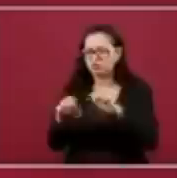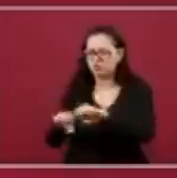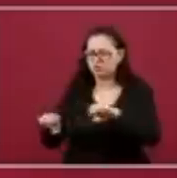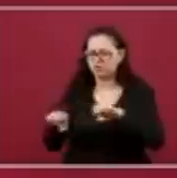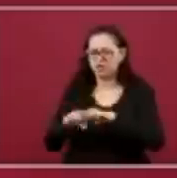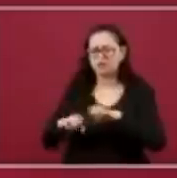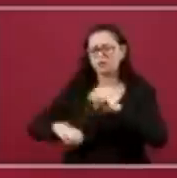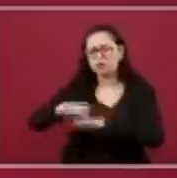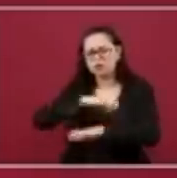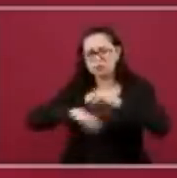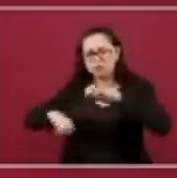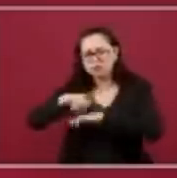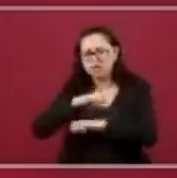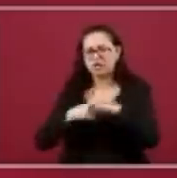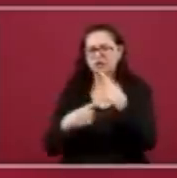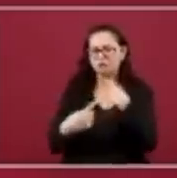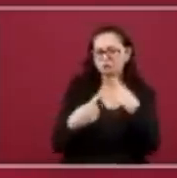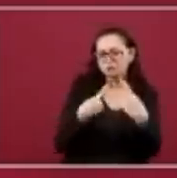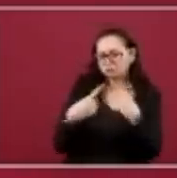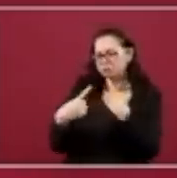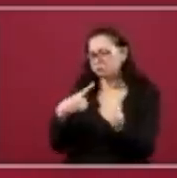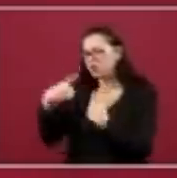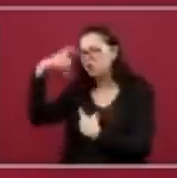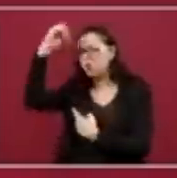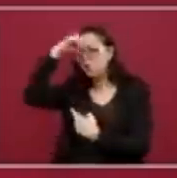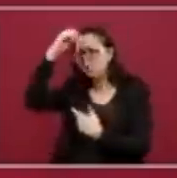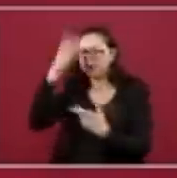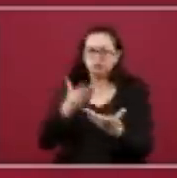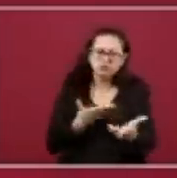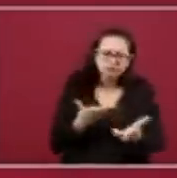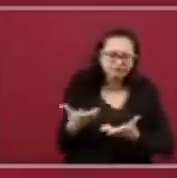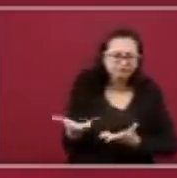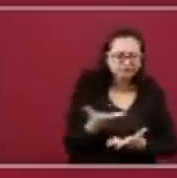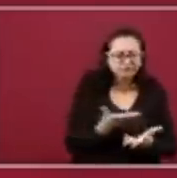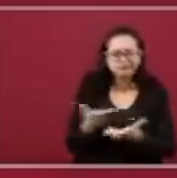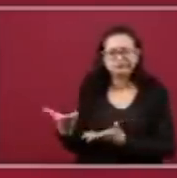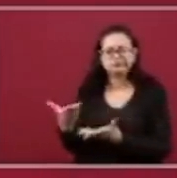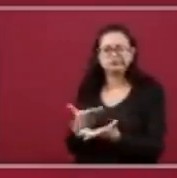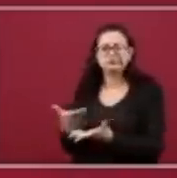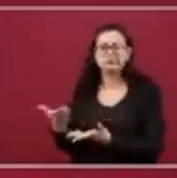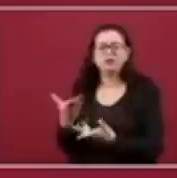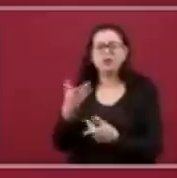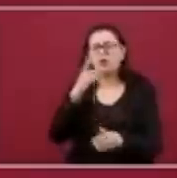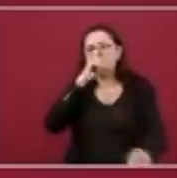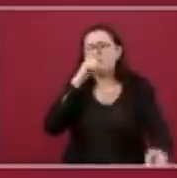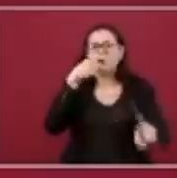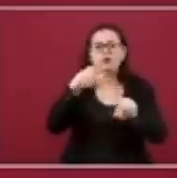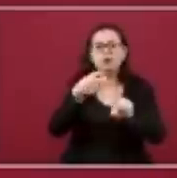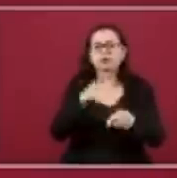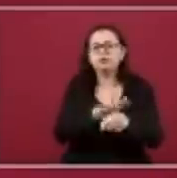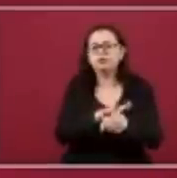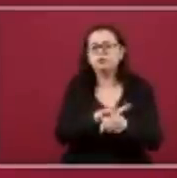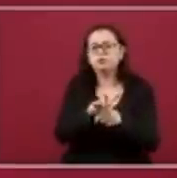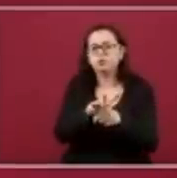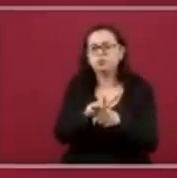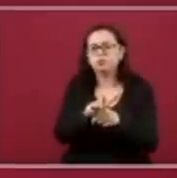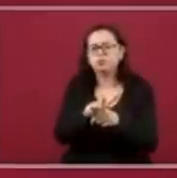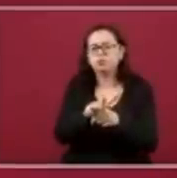para intercambiar puntos de vista con el propósito de